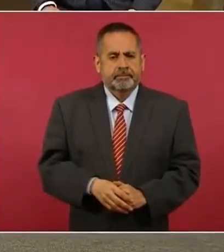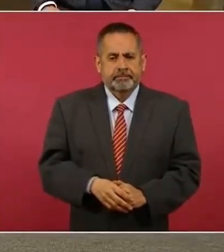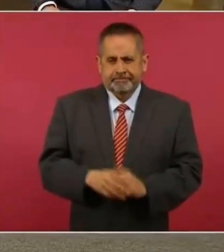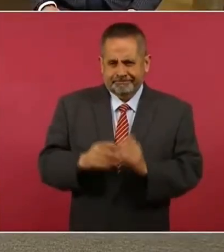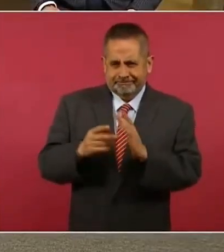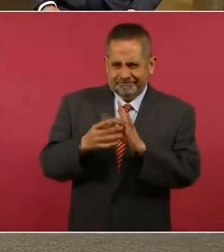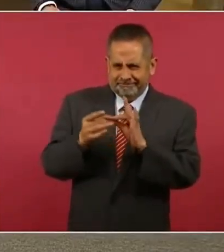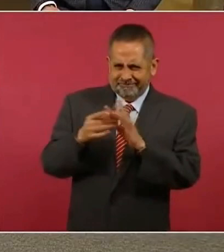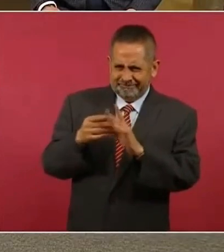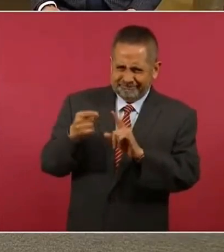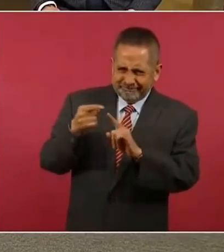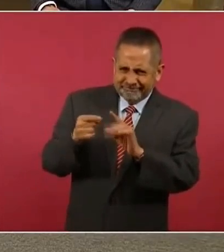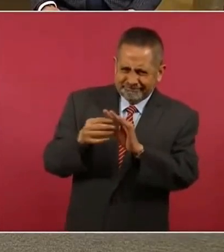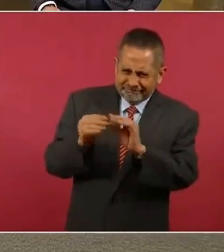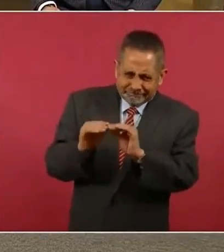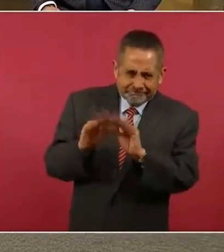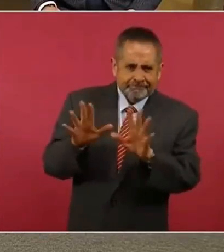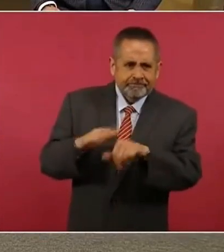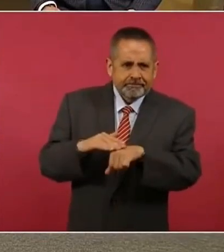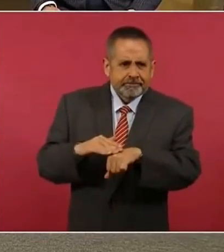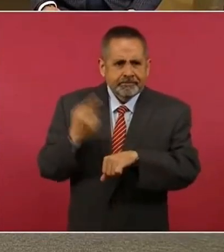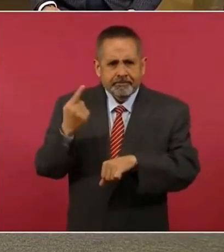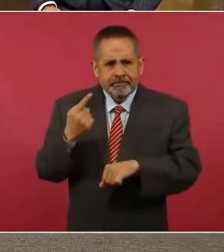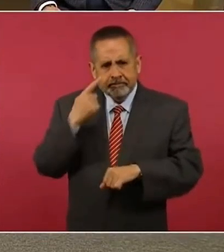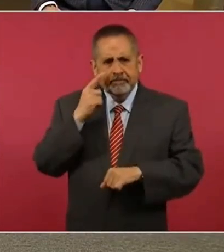subrayo esto? Porque